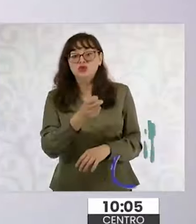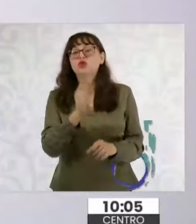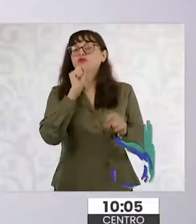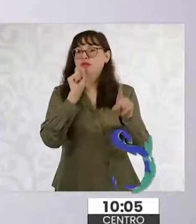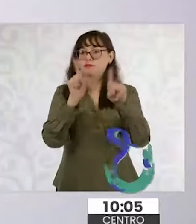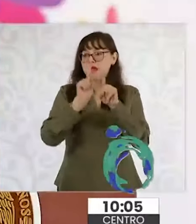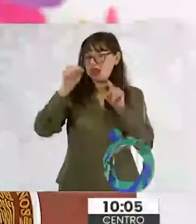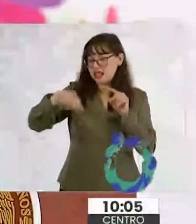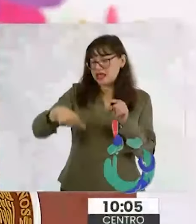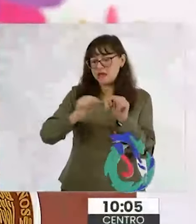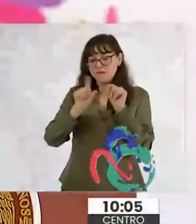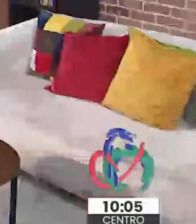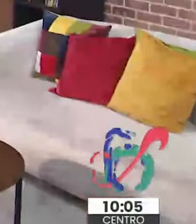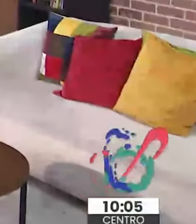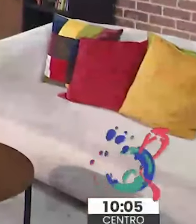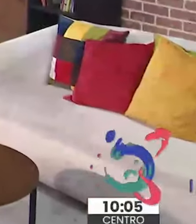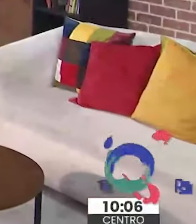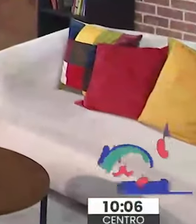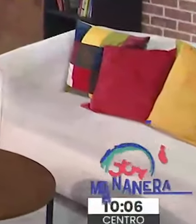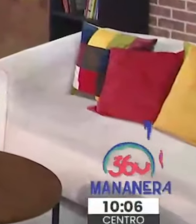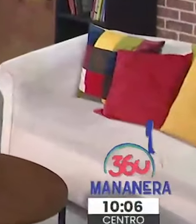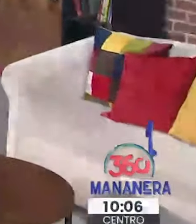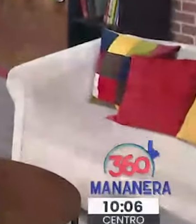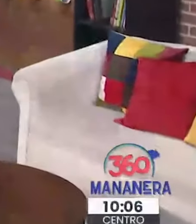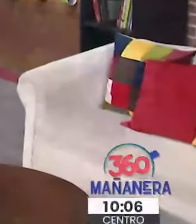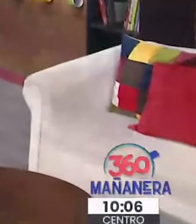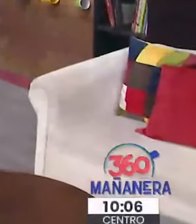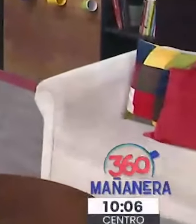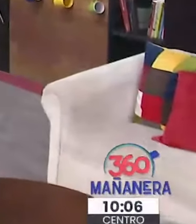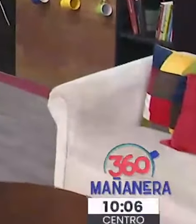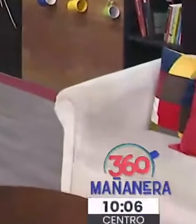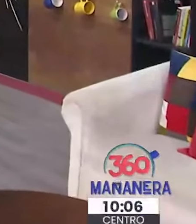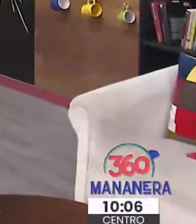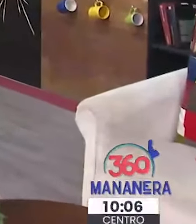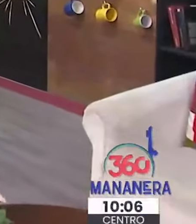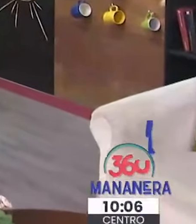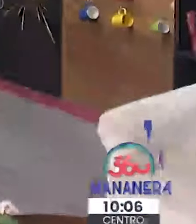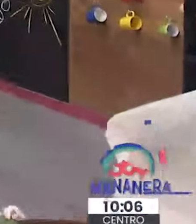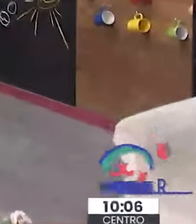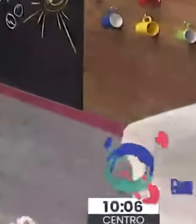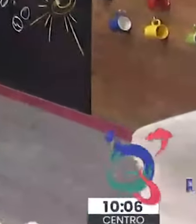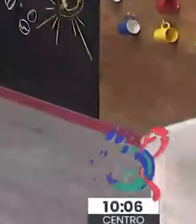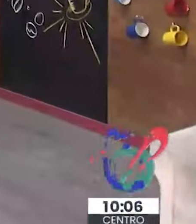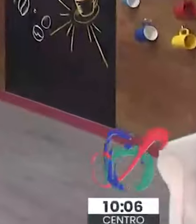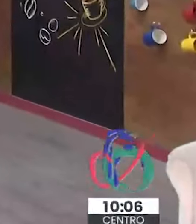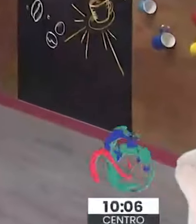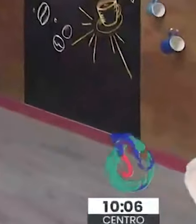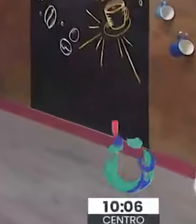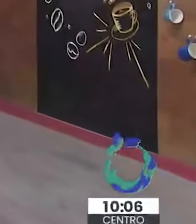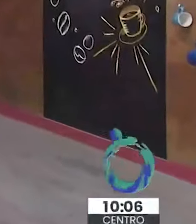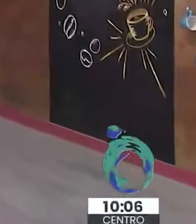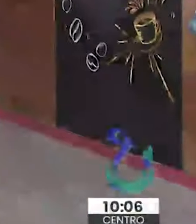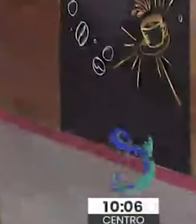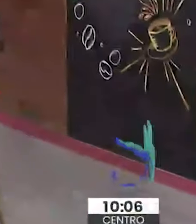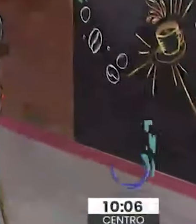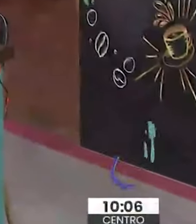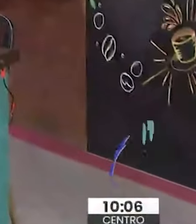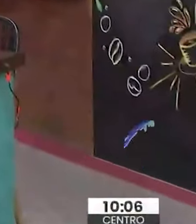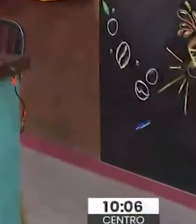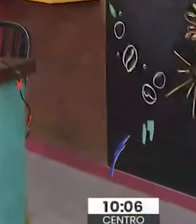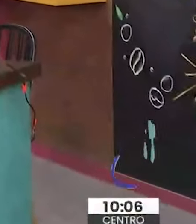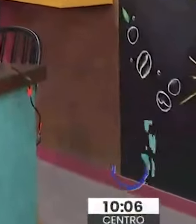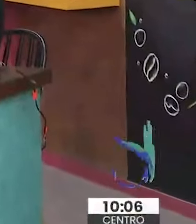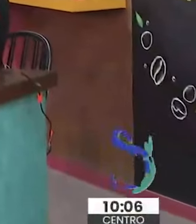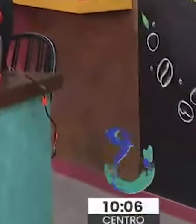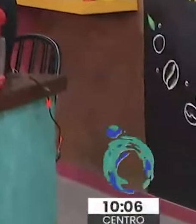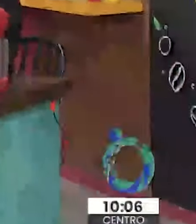hay en México destaca que la presidenta Claudia de momento será la